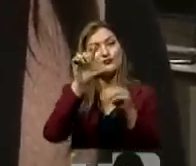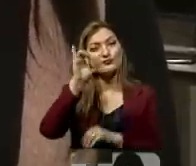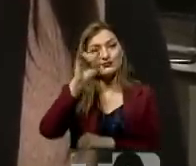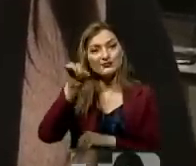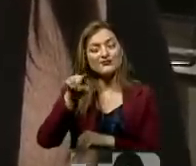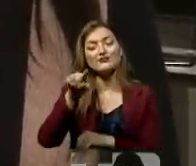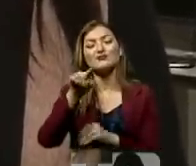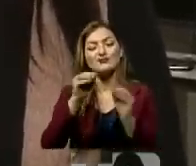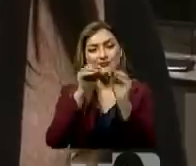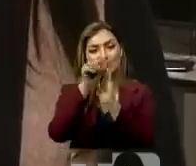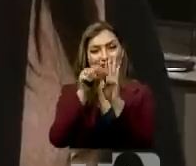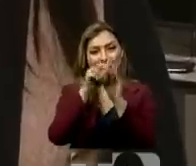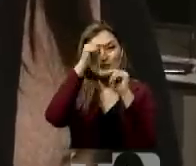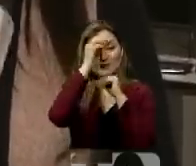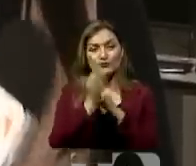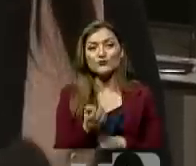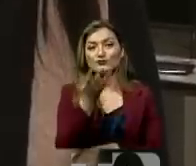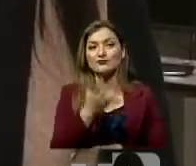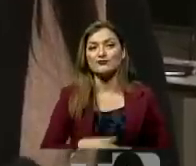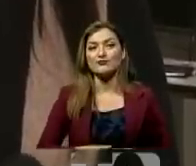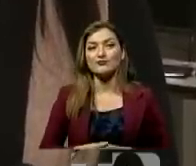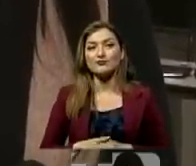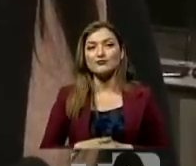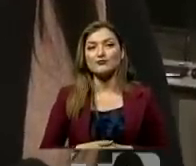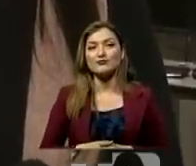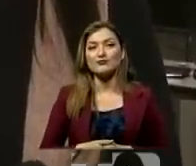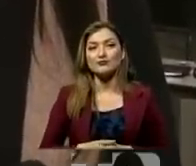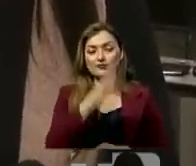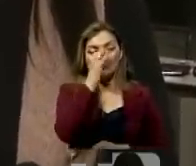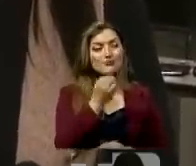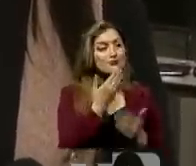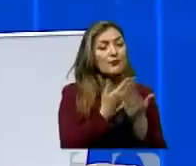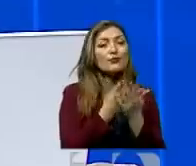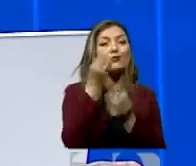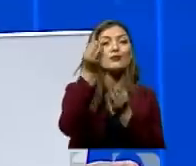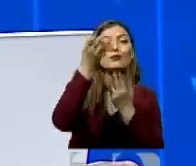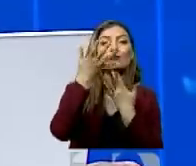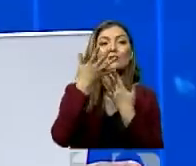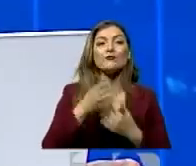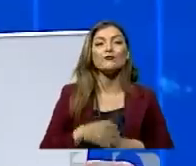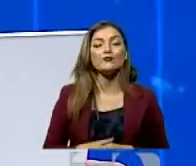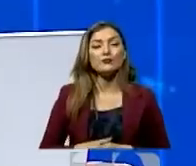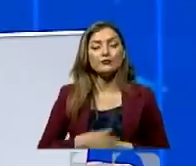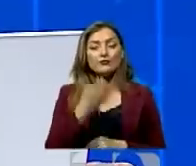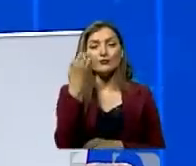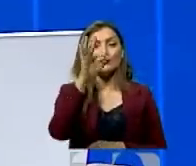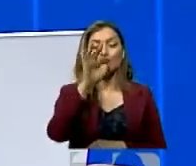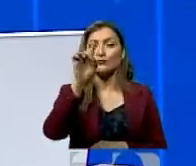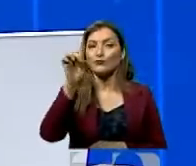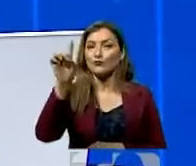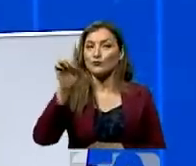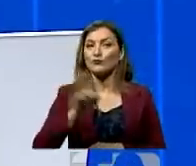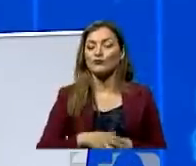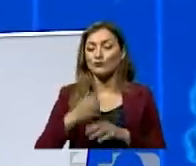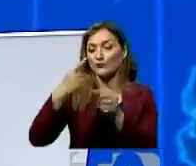lisa estudio que nos tienes más noticias muy buenos días buenos días también para ti este fin muchísimas gracias por ese reporte desde el 911 en